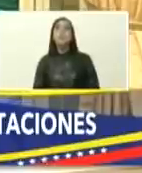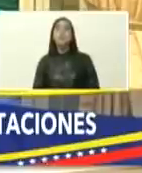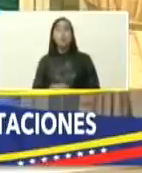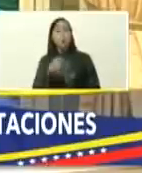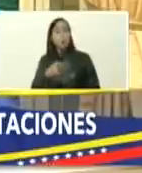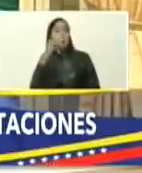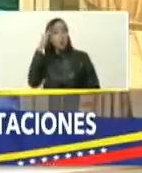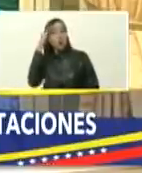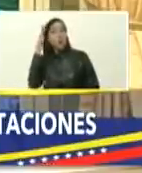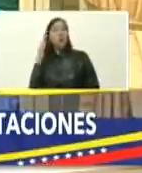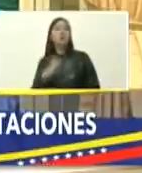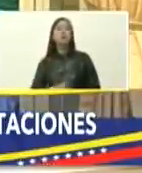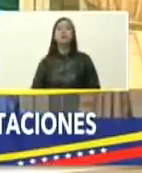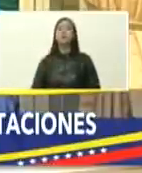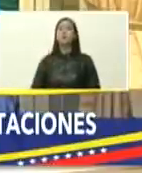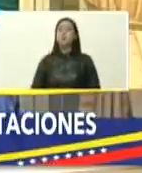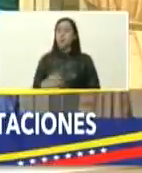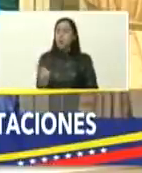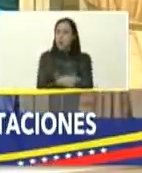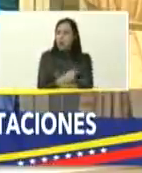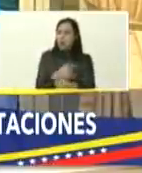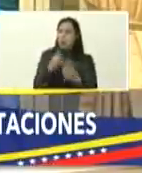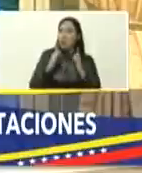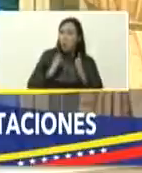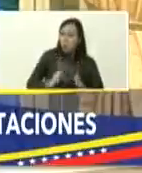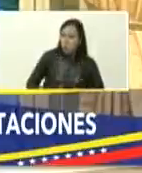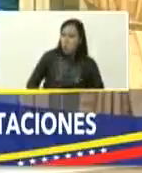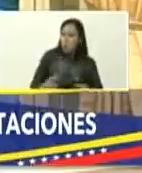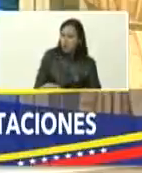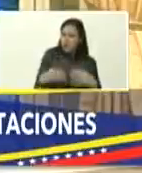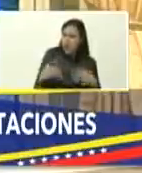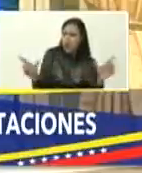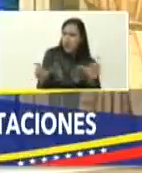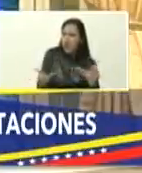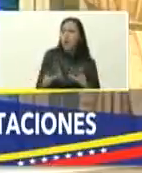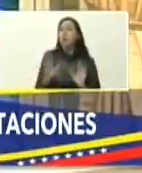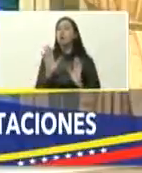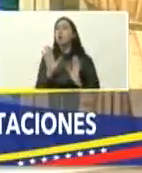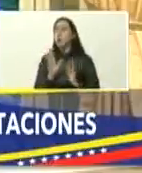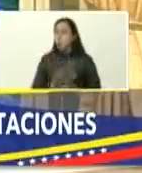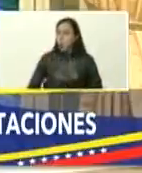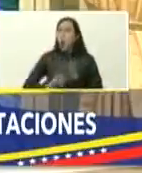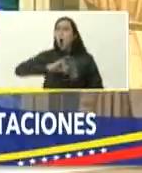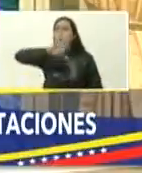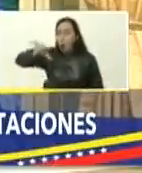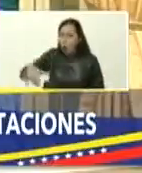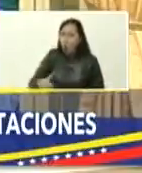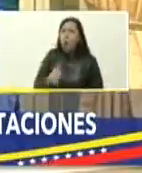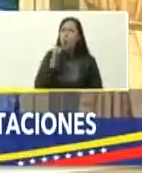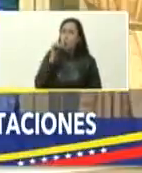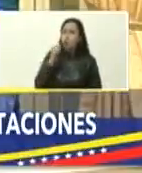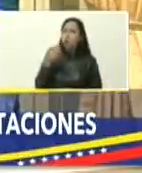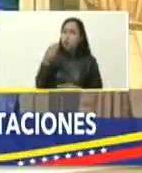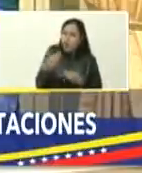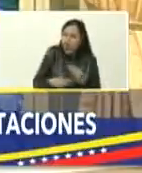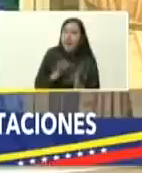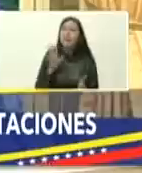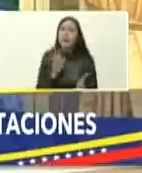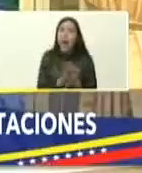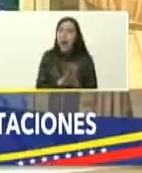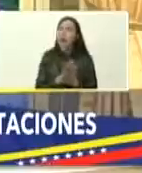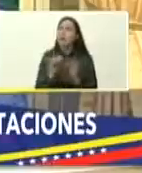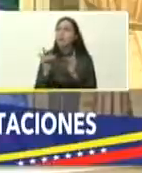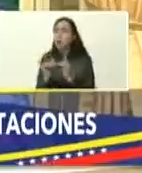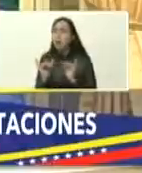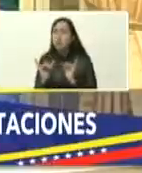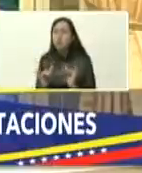Tarek. Estás ahí reposandito, como debe ser. Mucho jugo de piña. ¿Ah? tranquilito. Uno